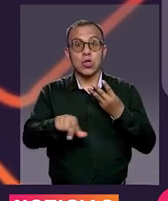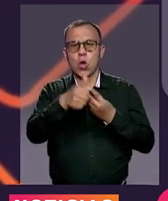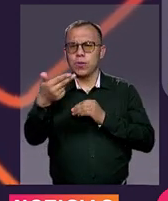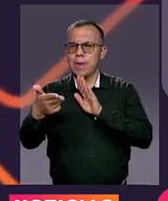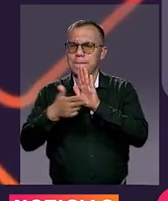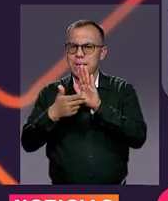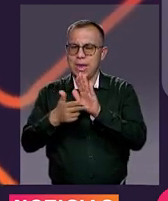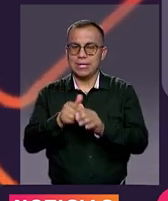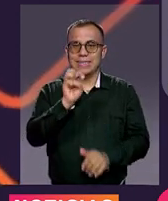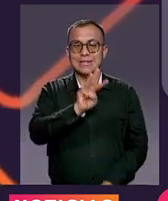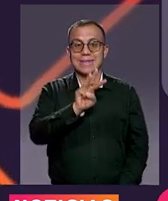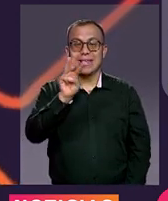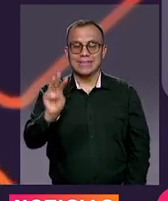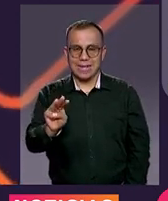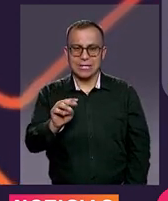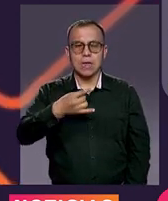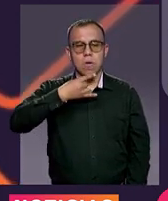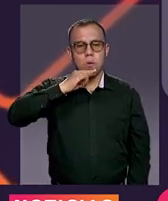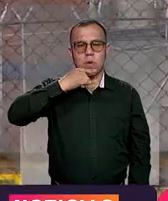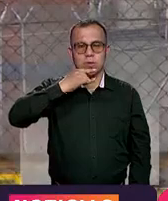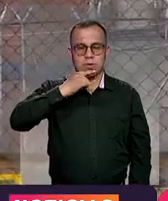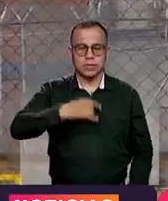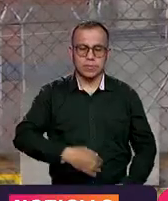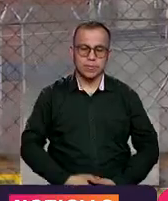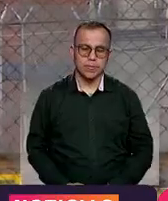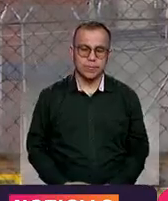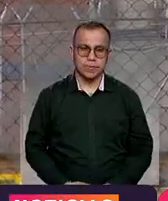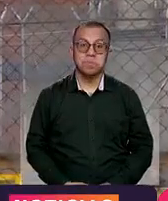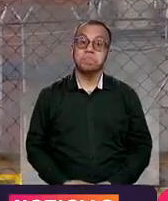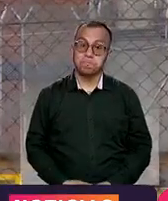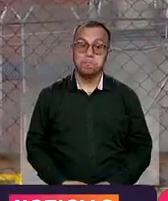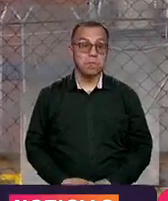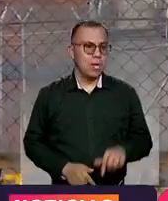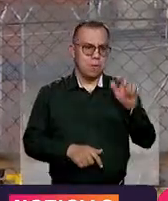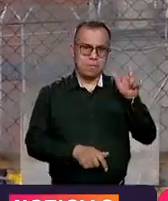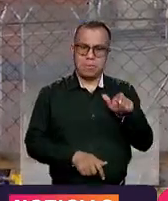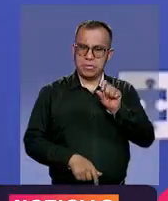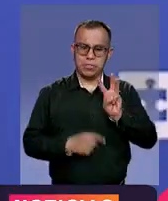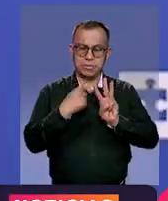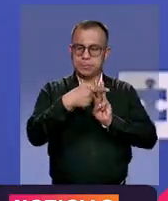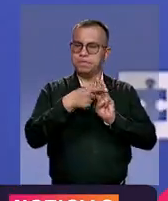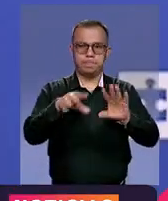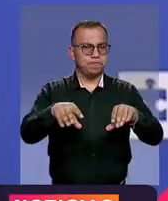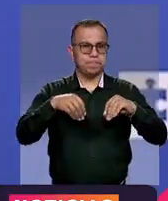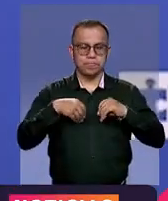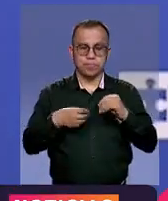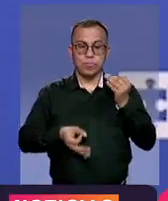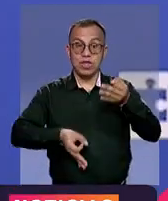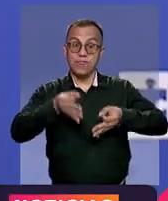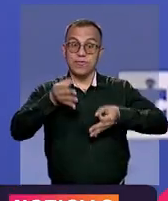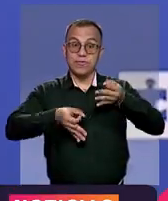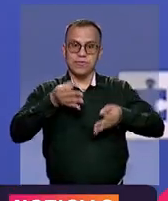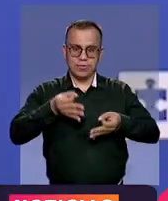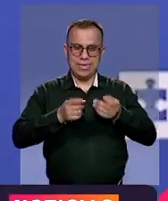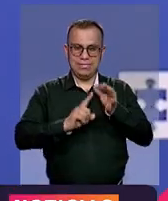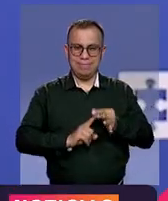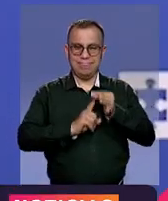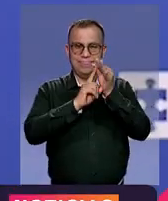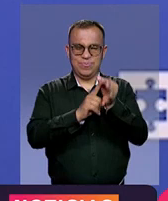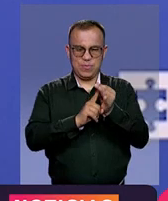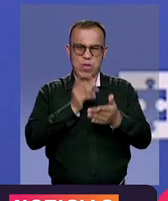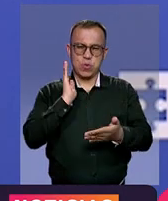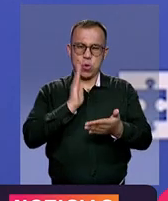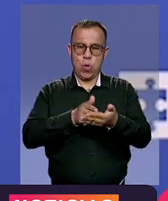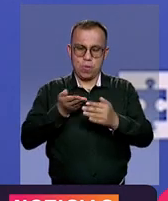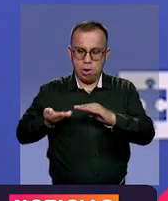marca, 33 botellas de aguardiente, entre otros. Los implicados no aceptaron cargos. Una fiscal de la Dirección Especializada contra la